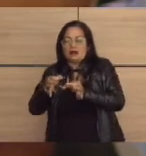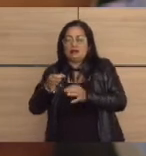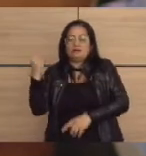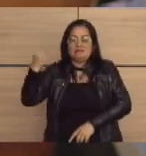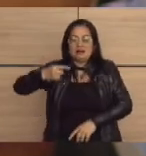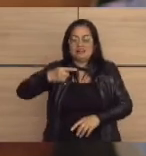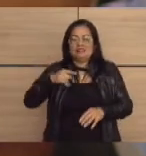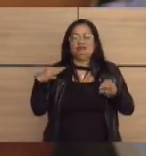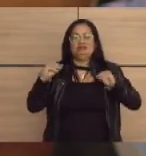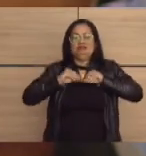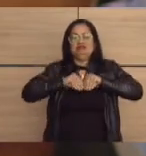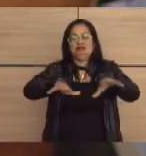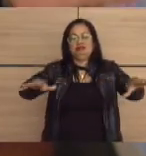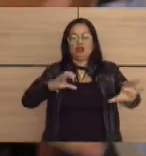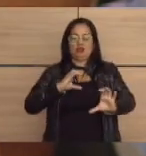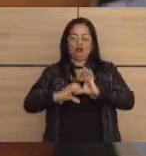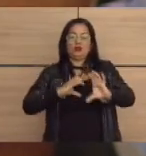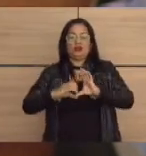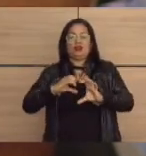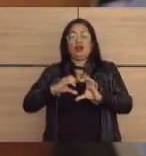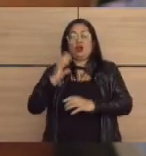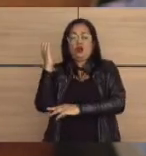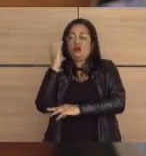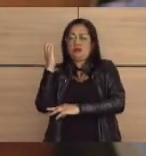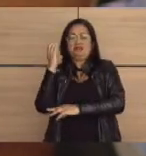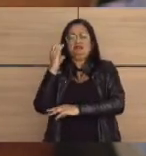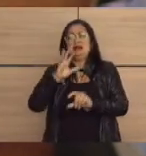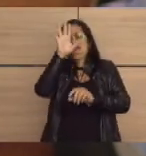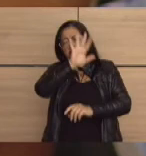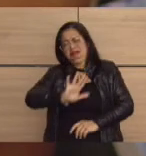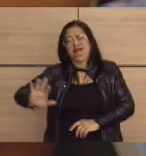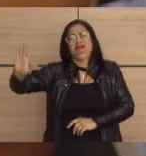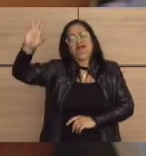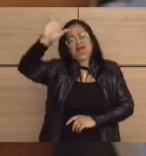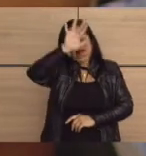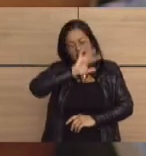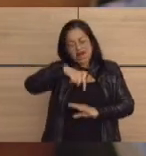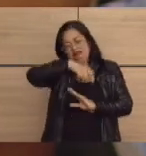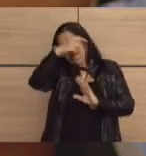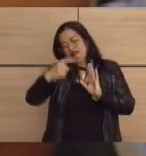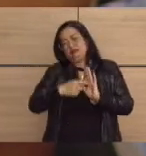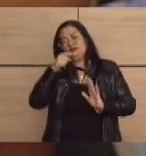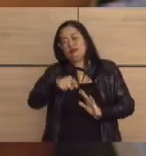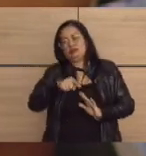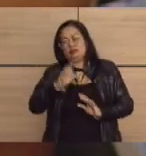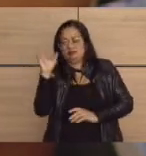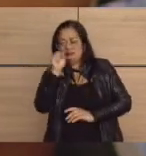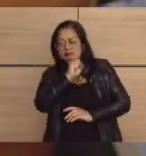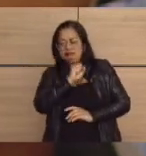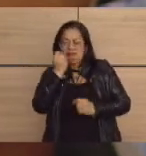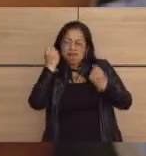no solo en el territorio colombiano, sino en todo el continente. Y hoy podemos ver como una ventaja el tener esa lengua